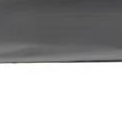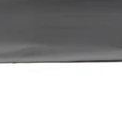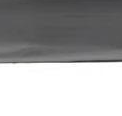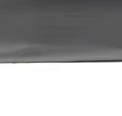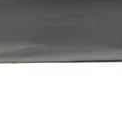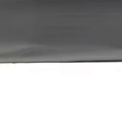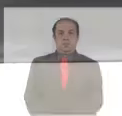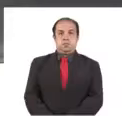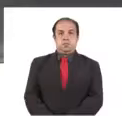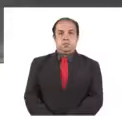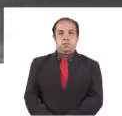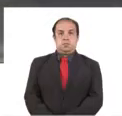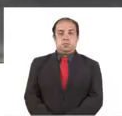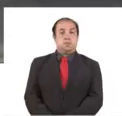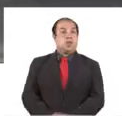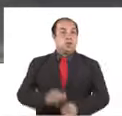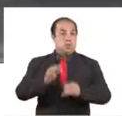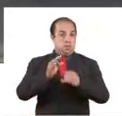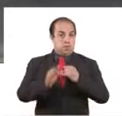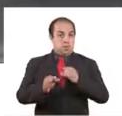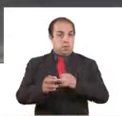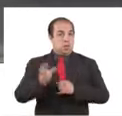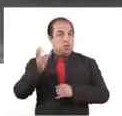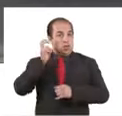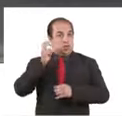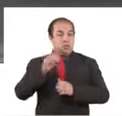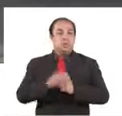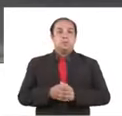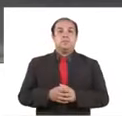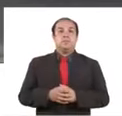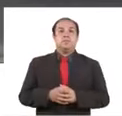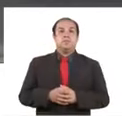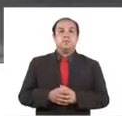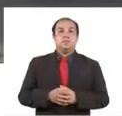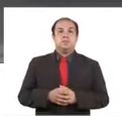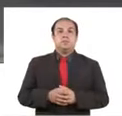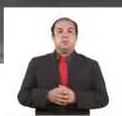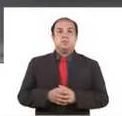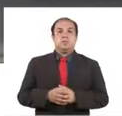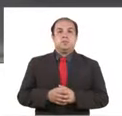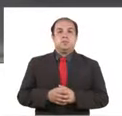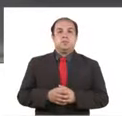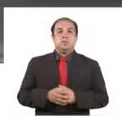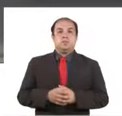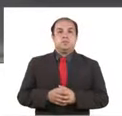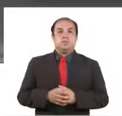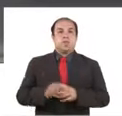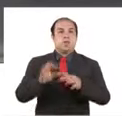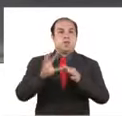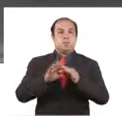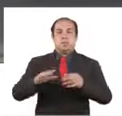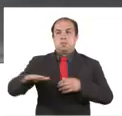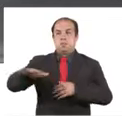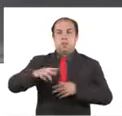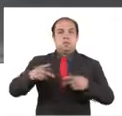Y para concluir, escucharemos el exhorto y arenga de los egresados.